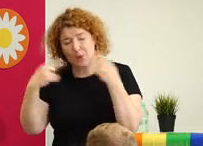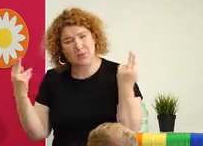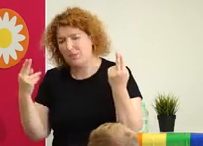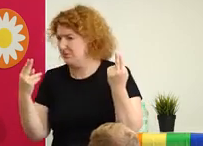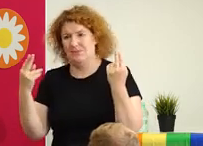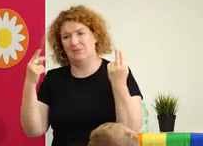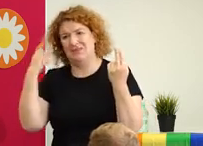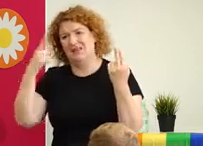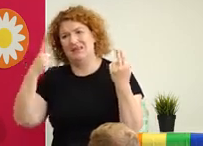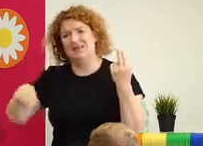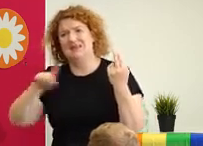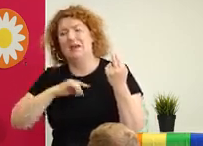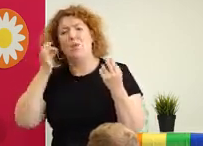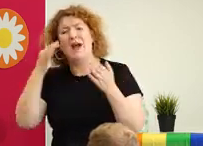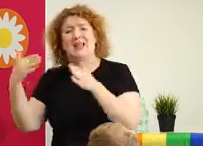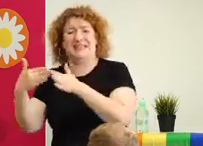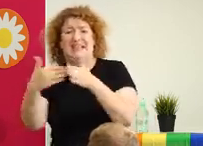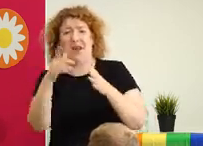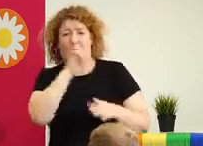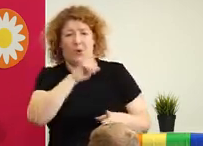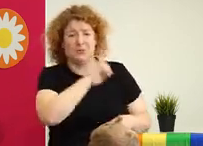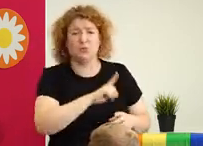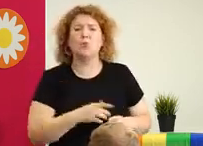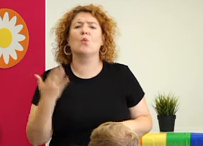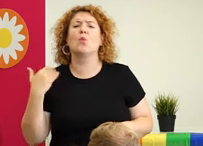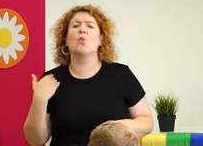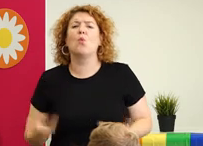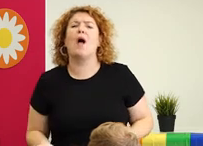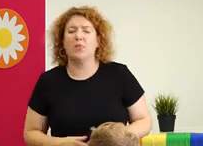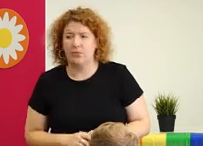el 82, el gobierno del Partido Socialista.